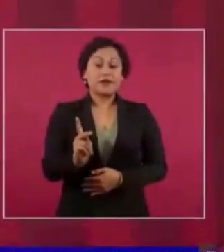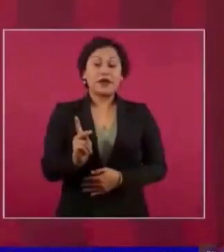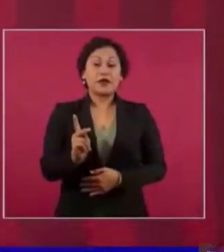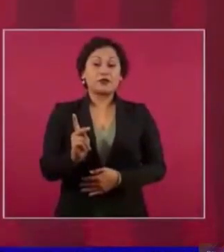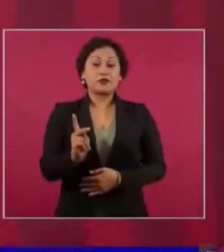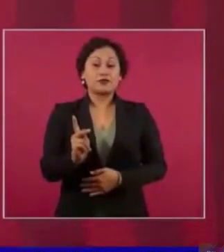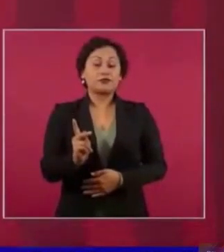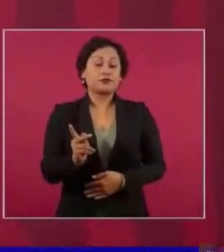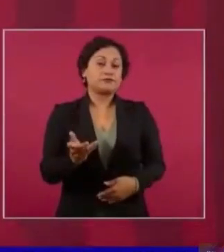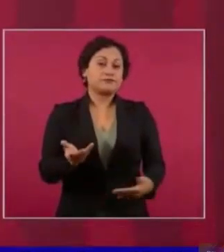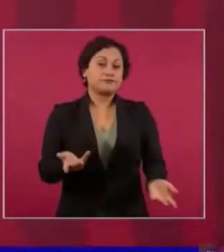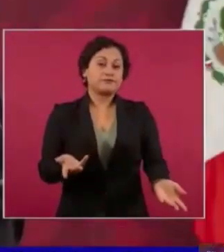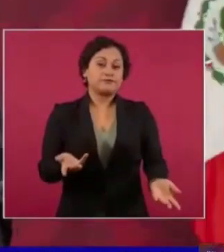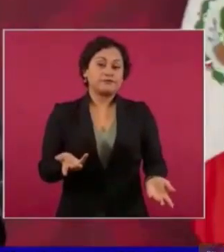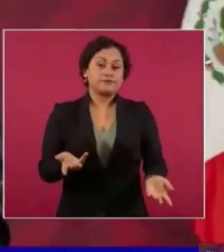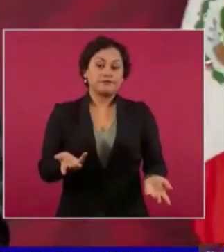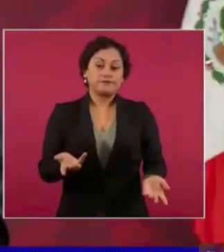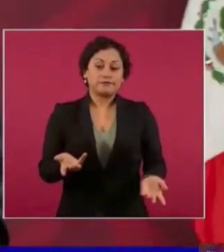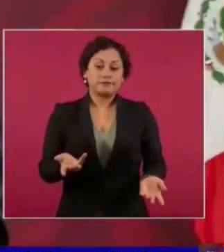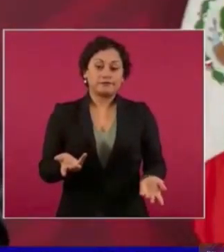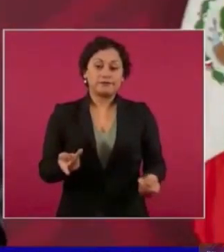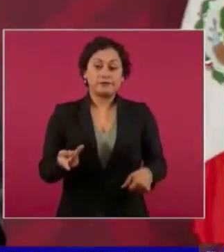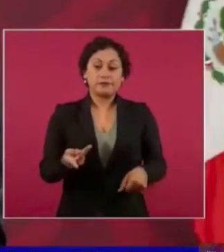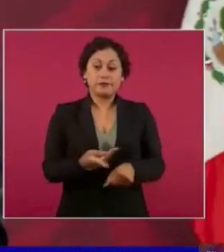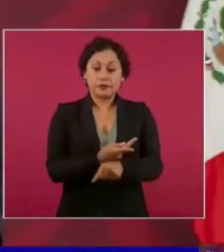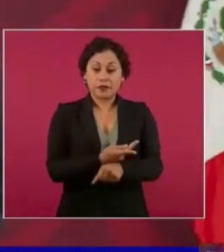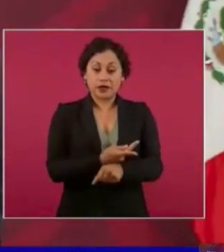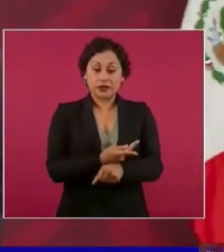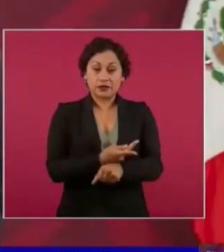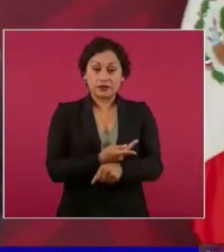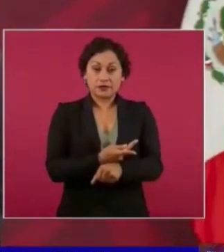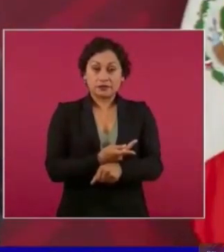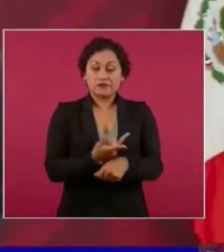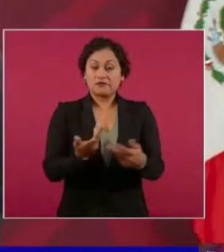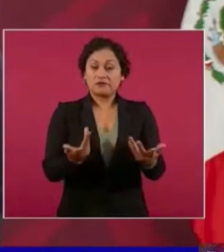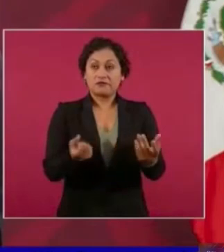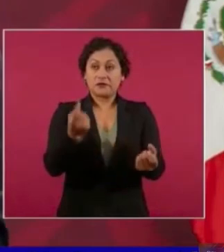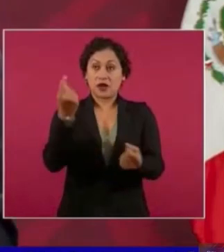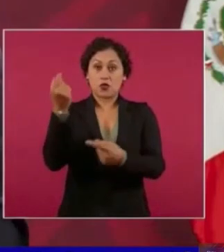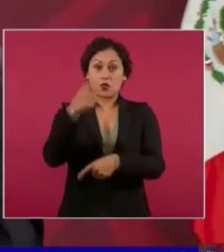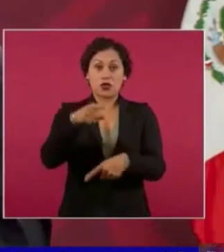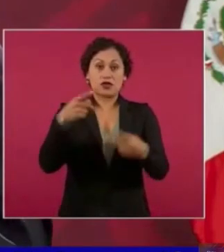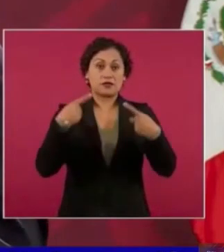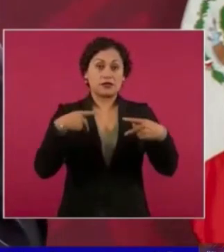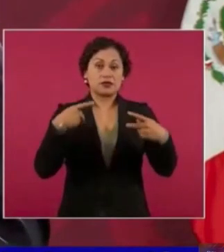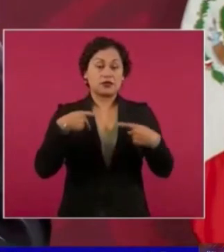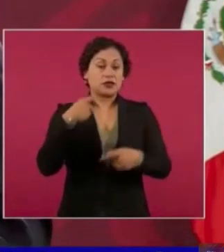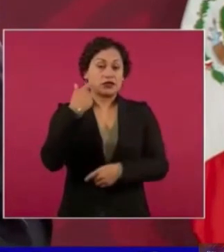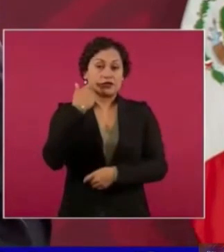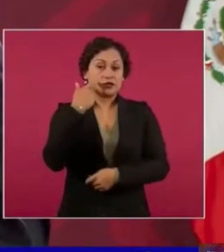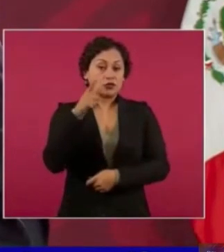sido muy contundentes, le guste o no a la oposición electoral, han sido muy contundentes en